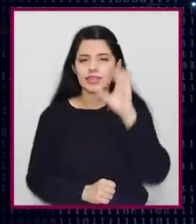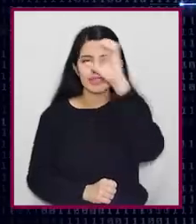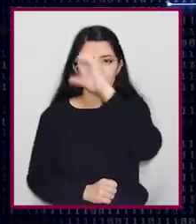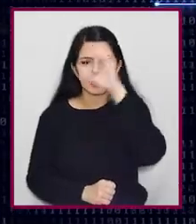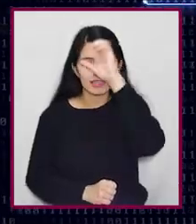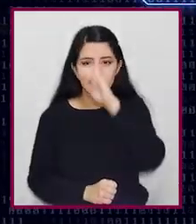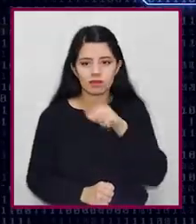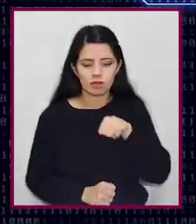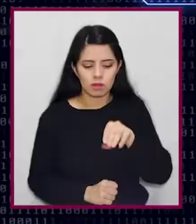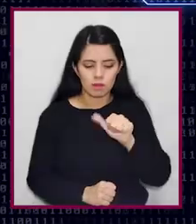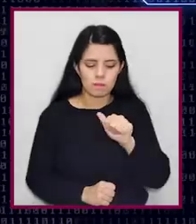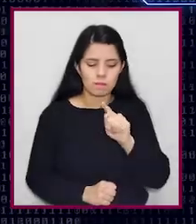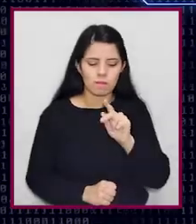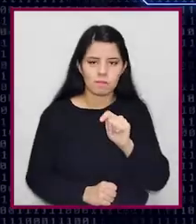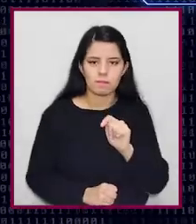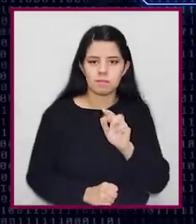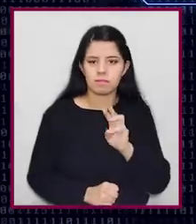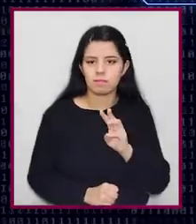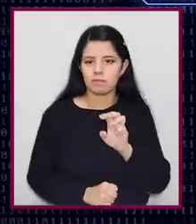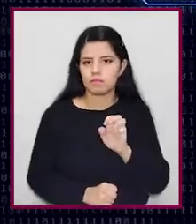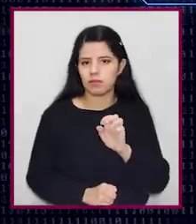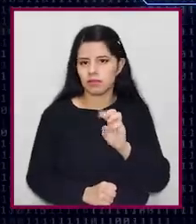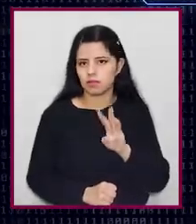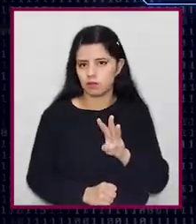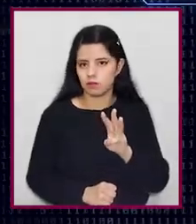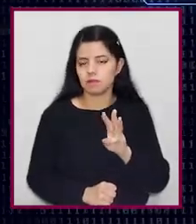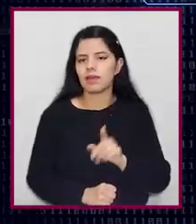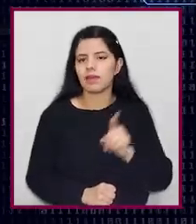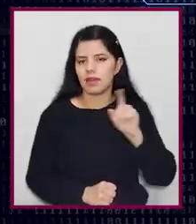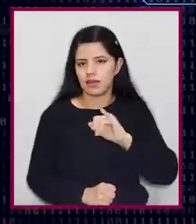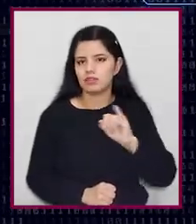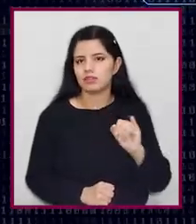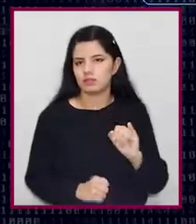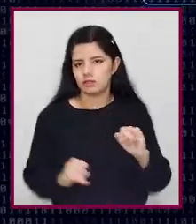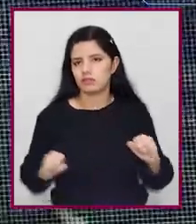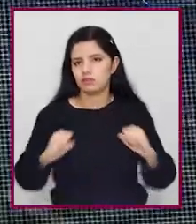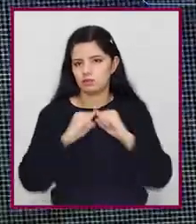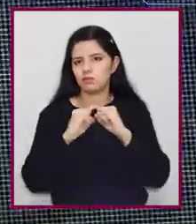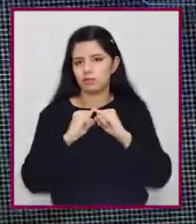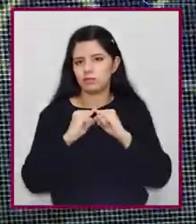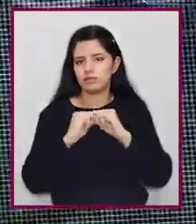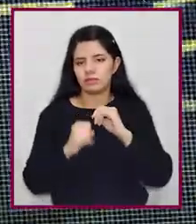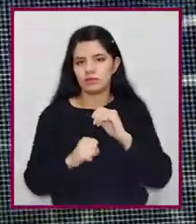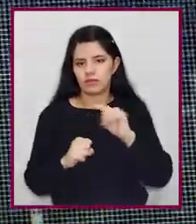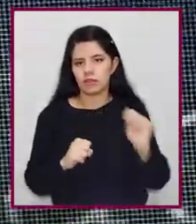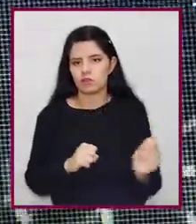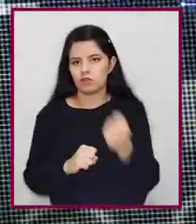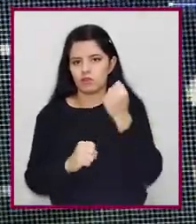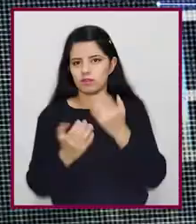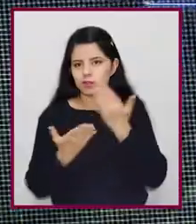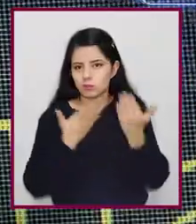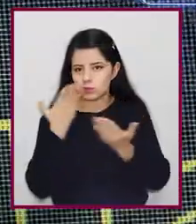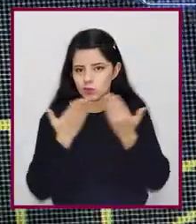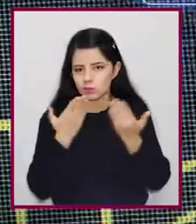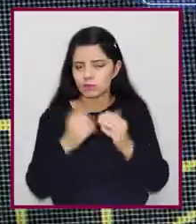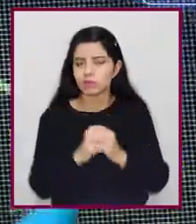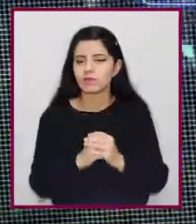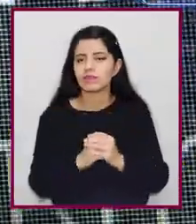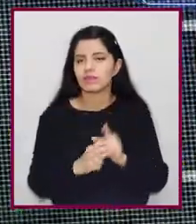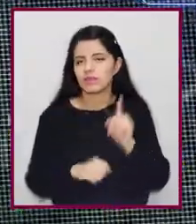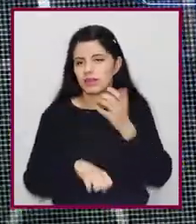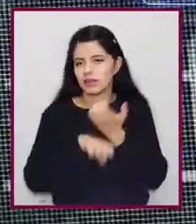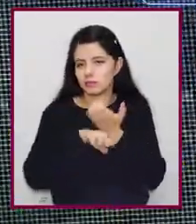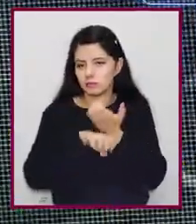científico Matthew Gray del Instituto Tecnológico de Massachusetts. La característica principal del buscador